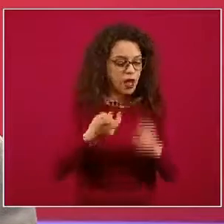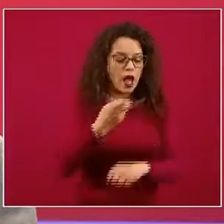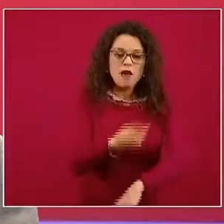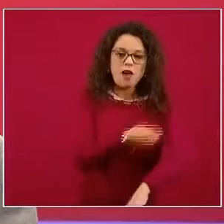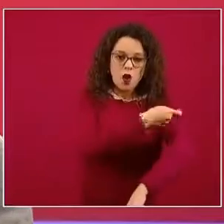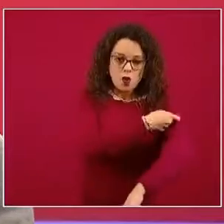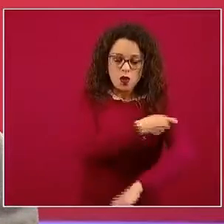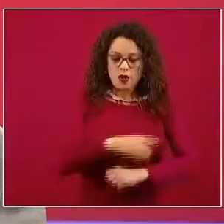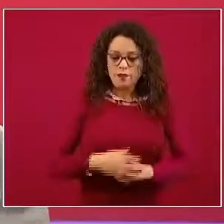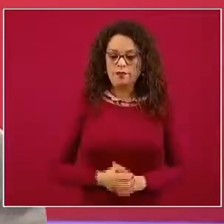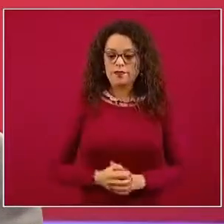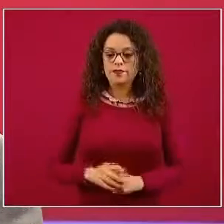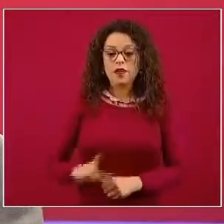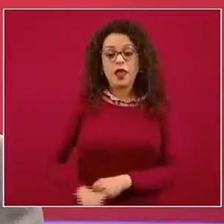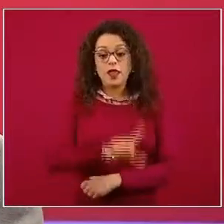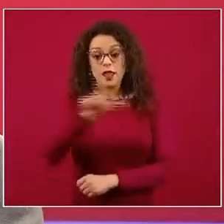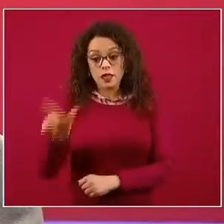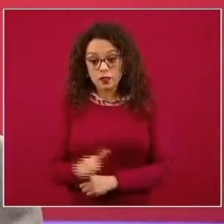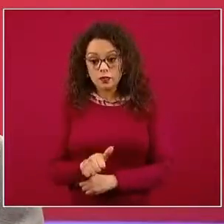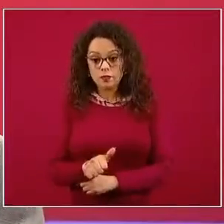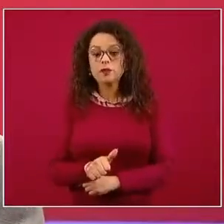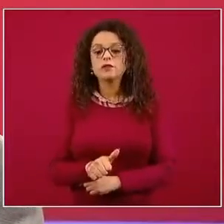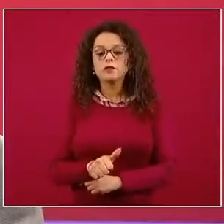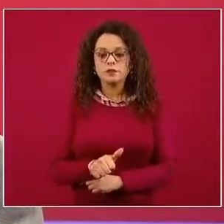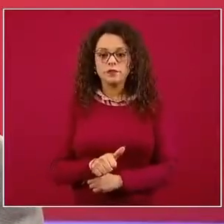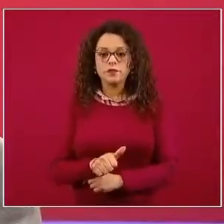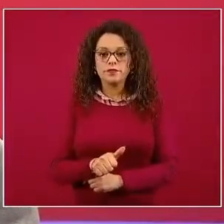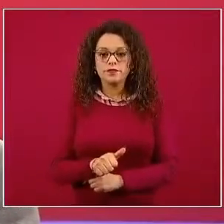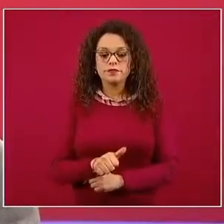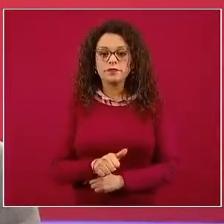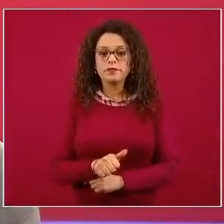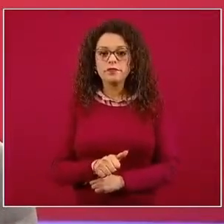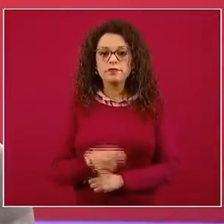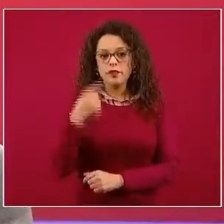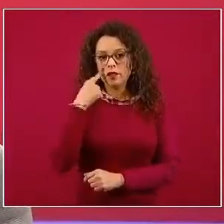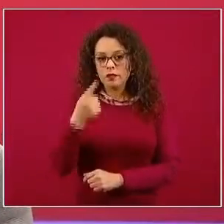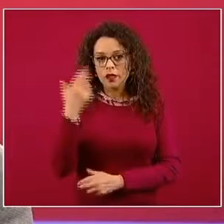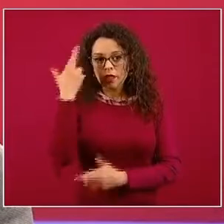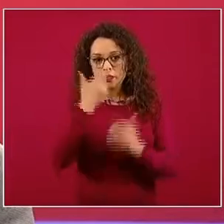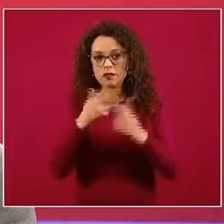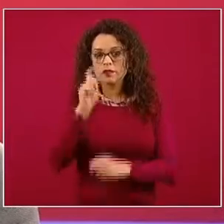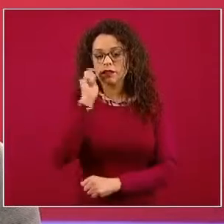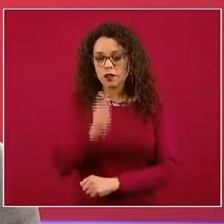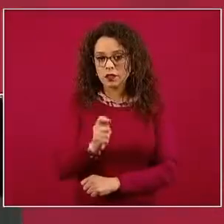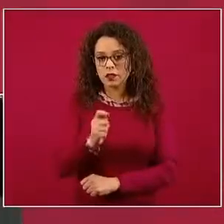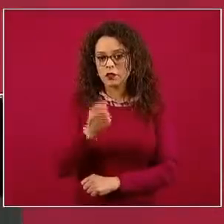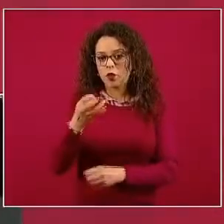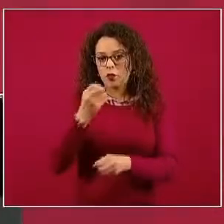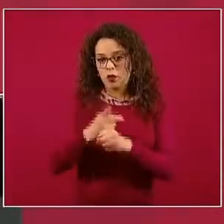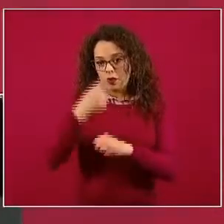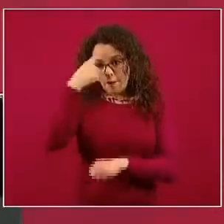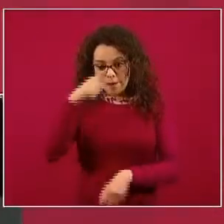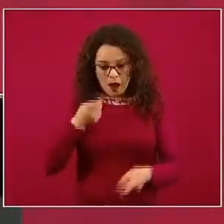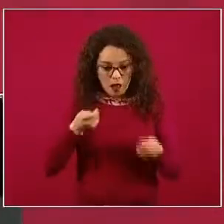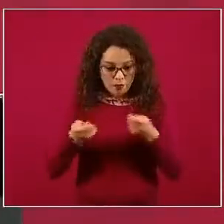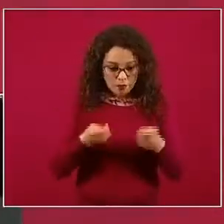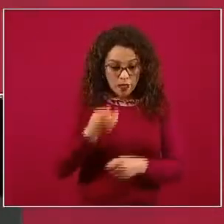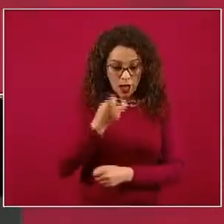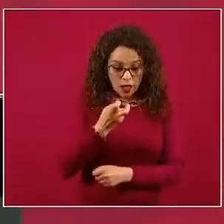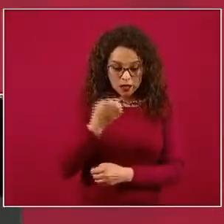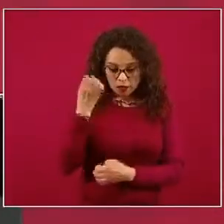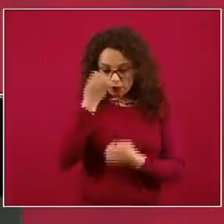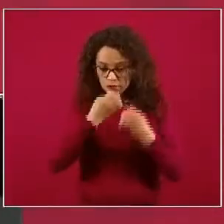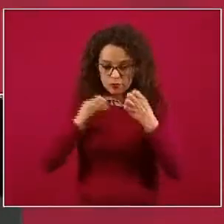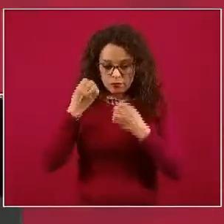Enseguida también tuvimos una reflexión sobre las oportunidades de conducción del estudio y con ayuda